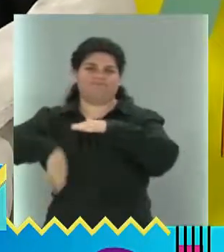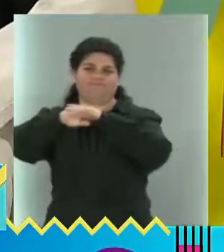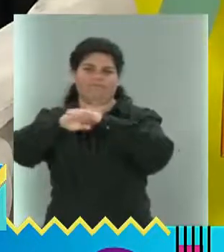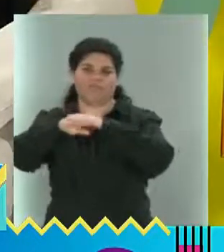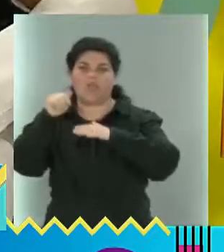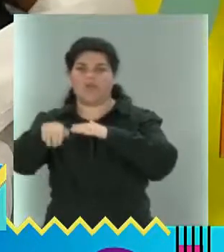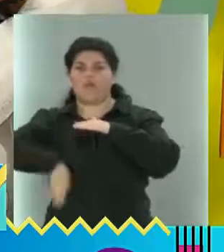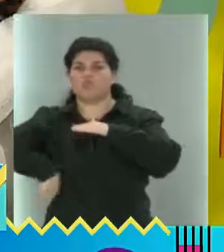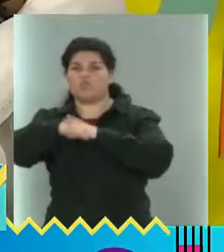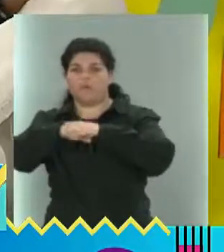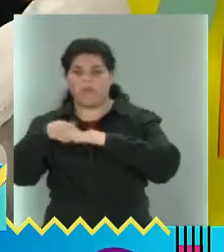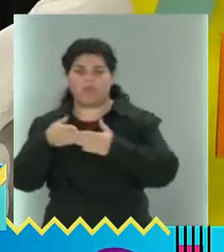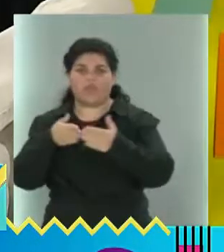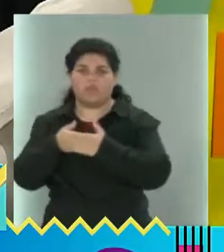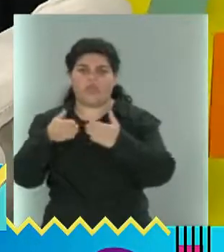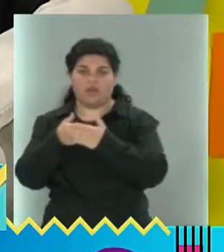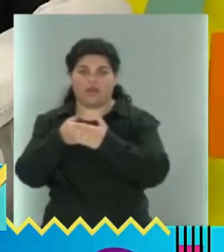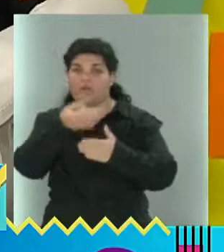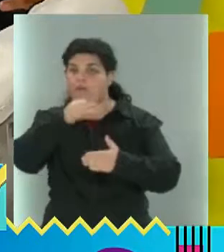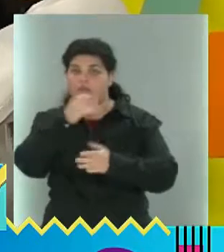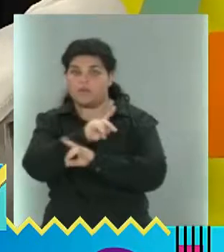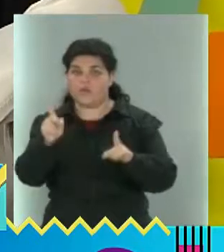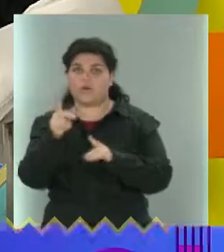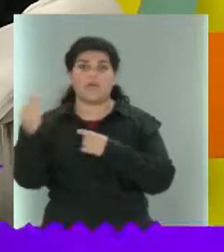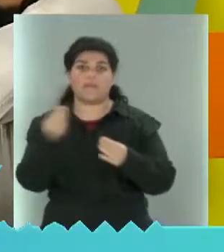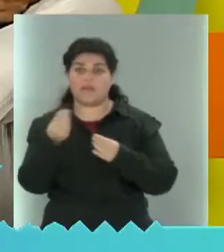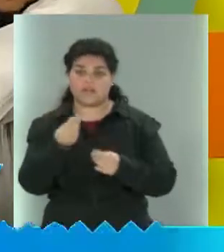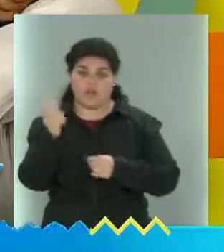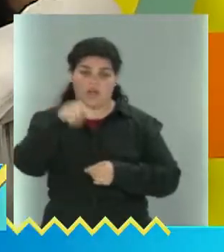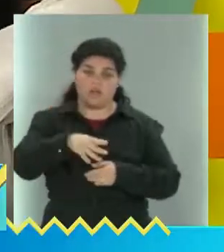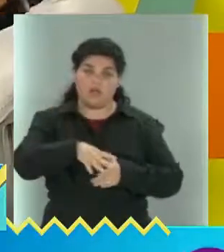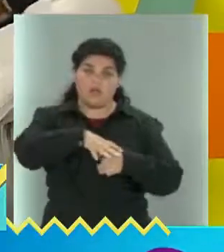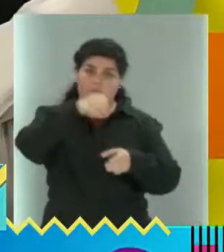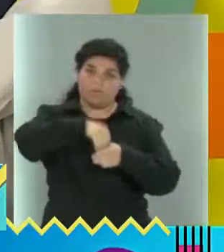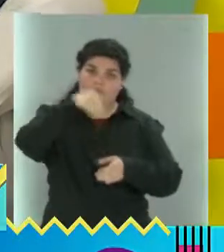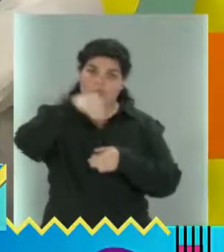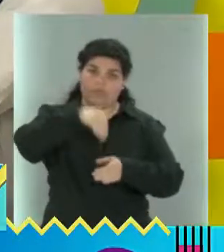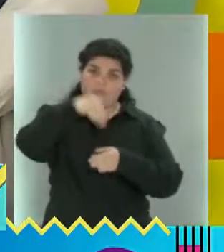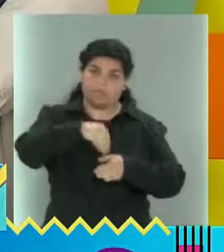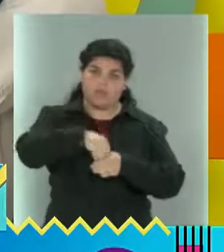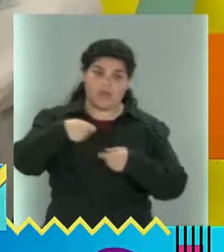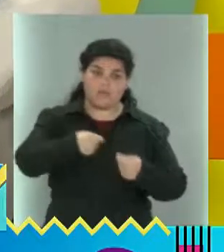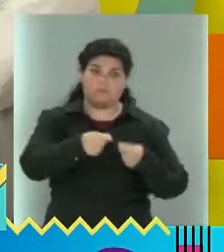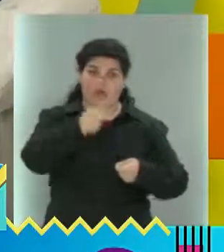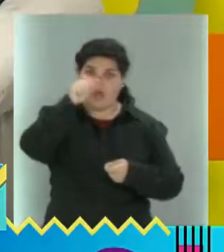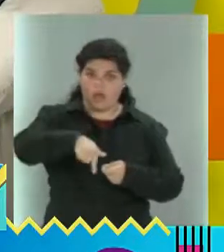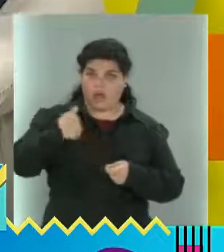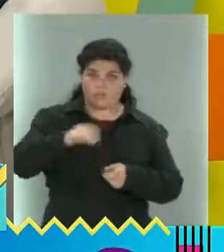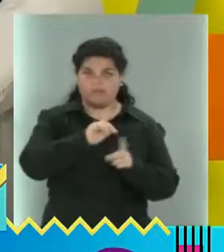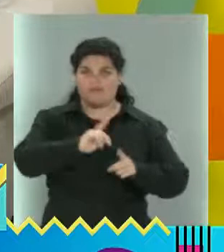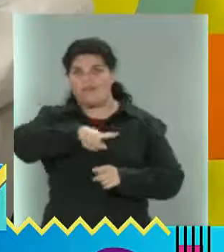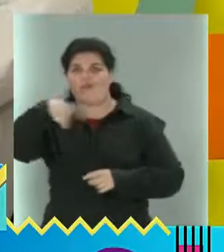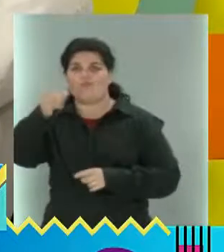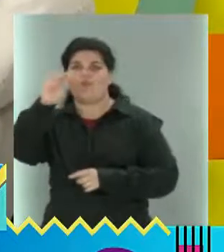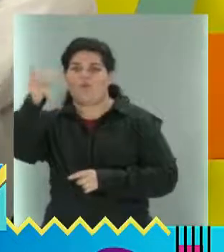exportar. ¿Qué es lo que pasa? El productor que produce acá, en vez de invertir acá, se va e invierte en, no sé, en Bolivia,